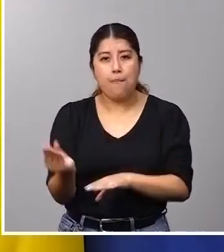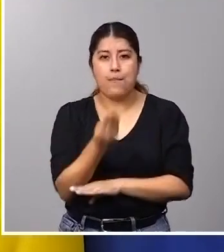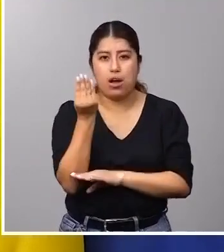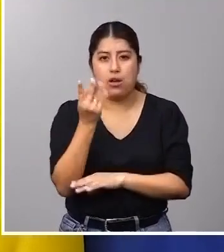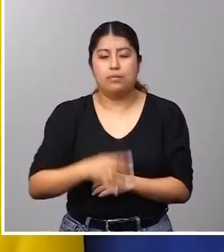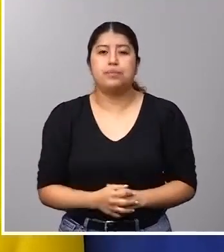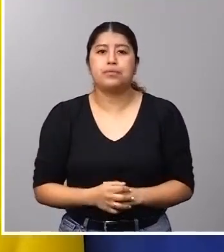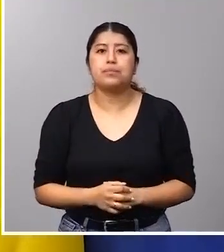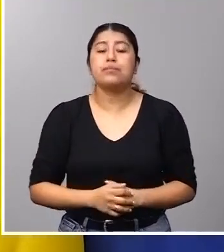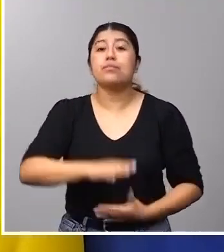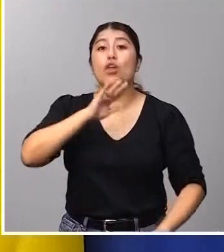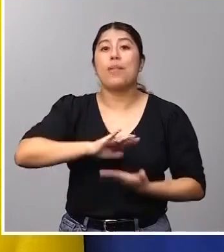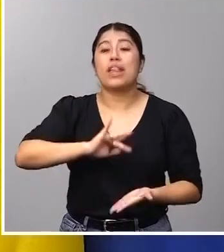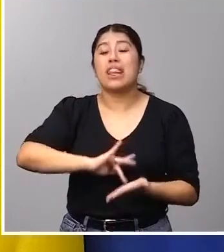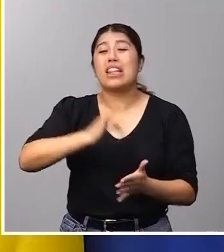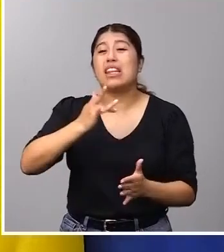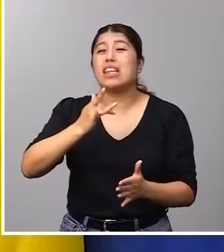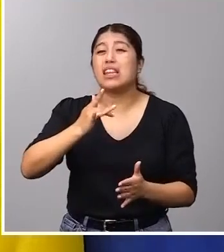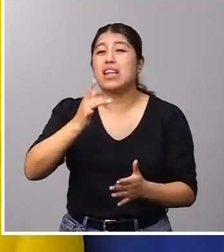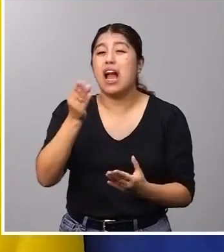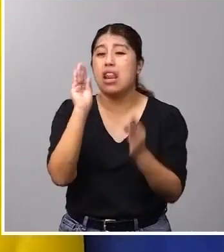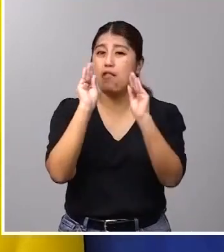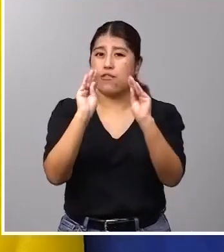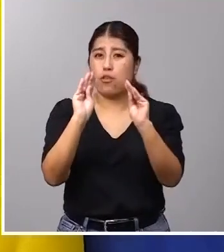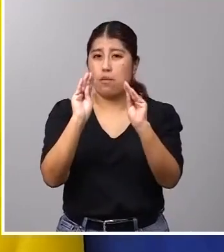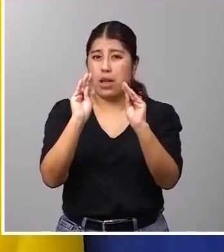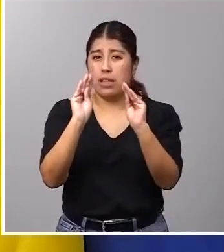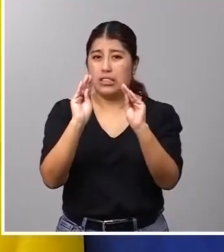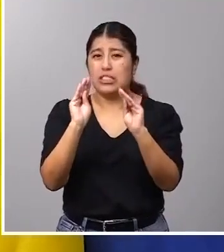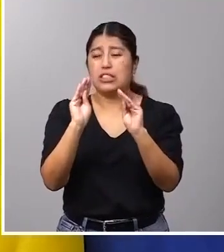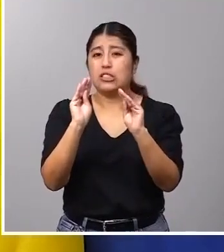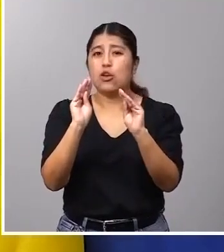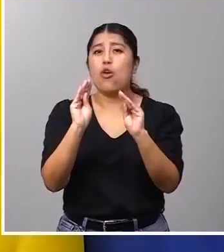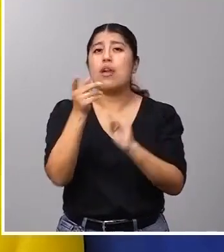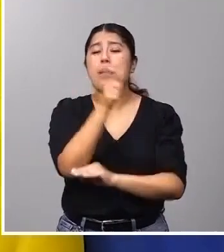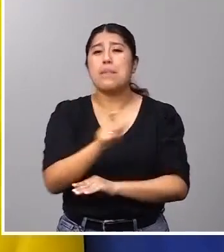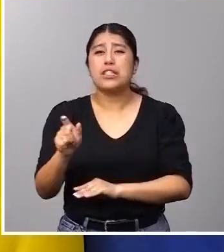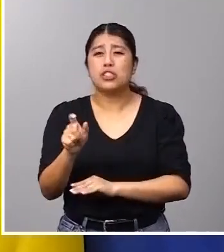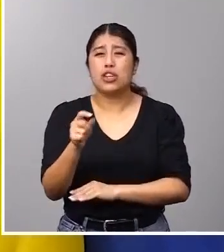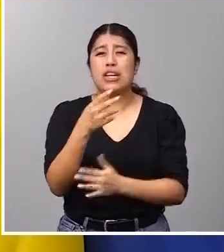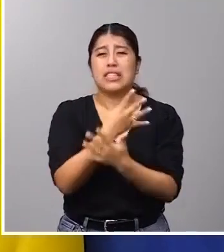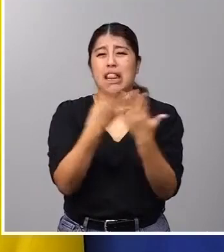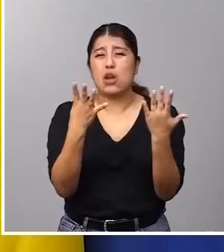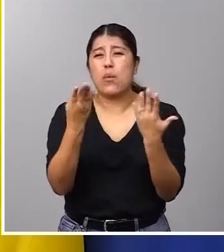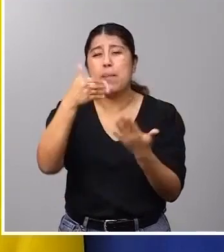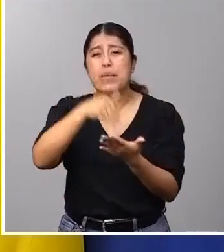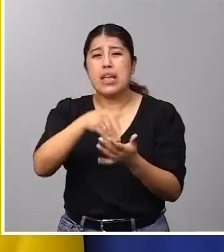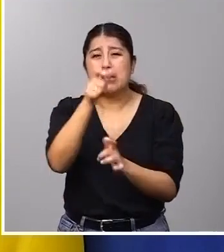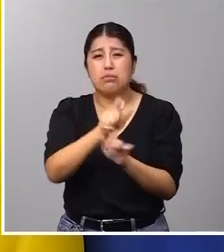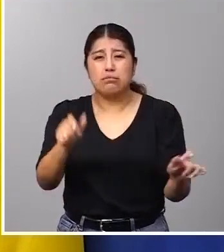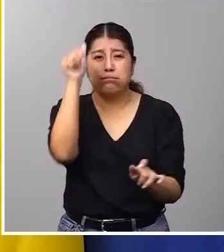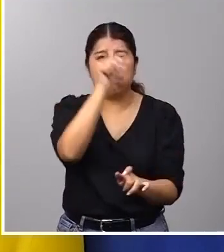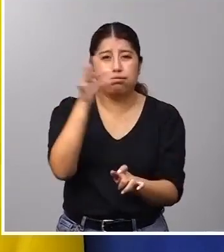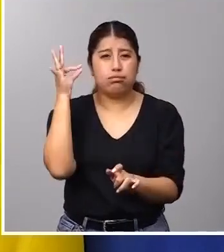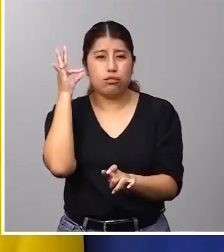mejorar las competencias digitales de mejorar la formación de más de 19,300 trabajadores y trabajadoras del